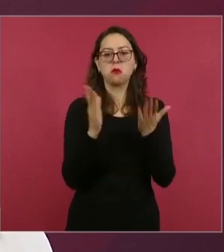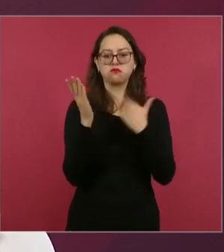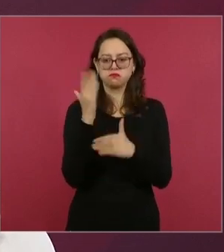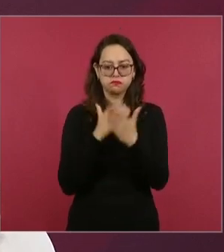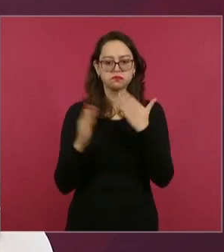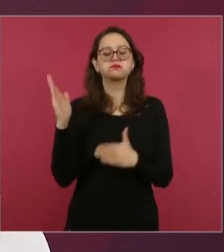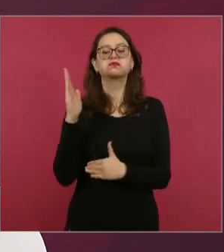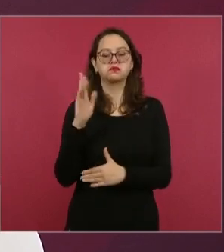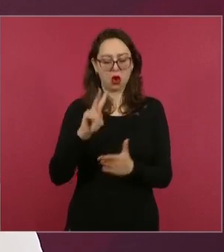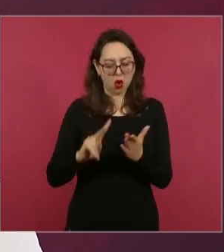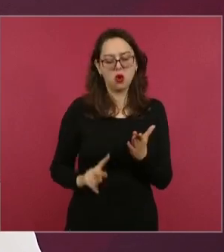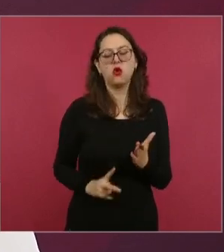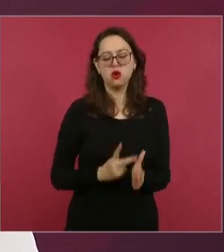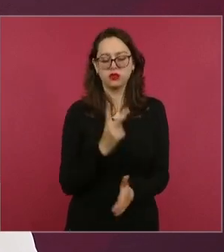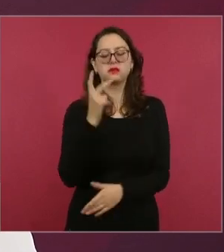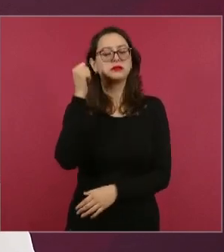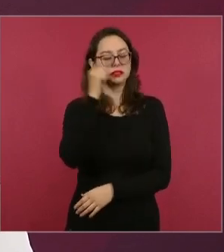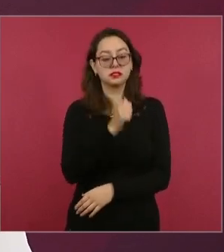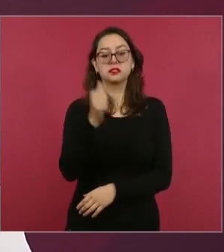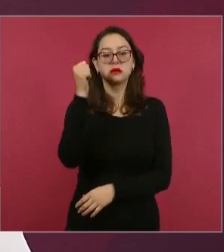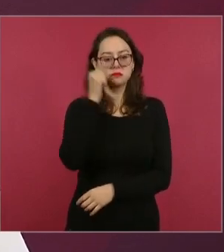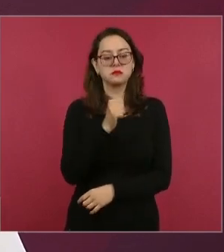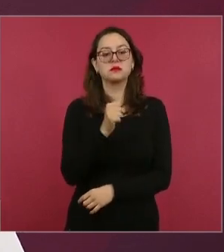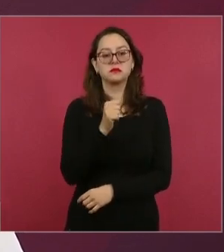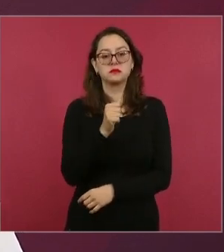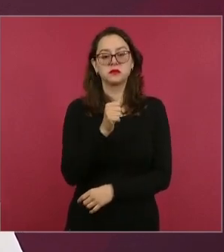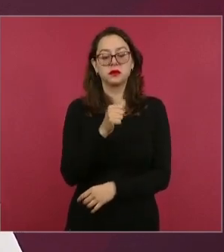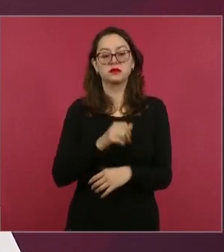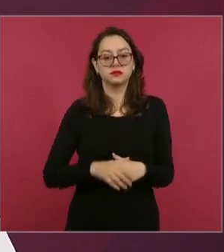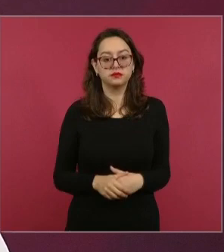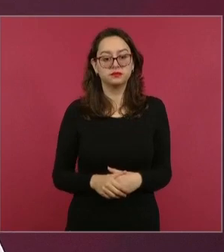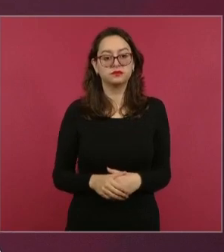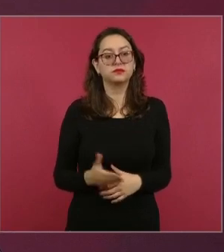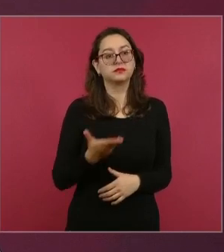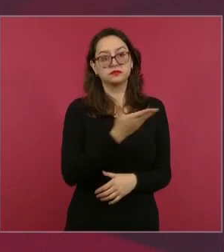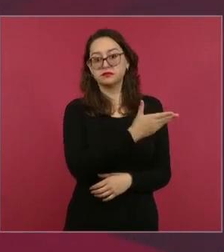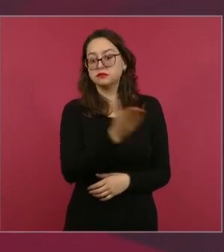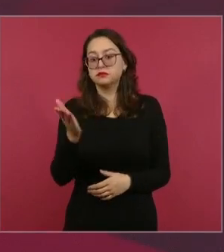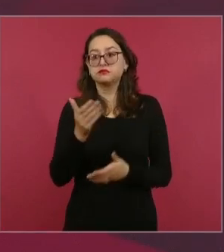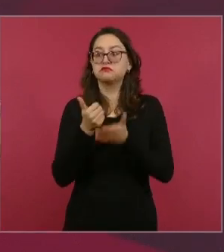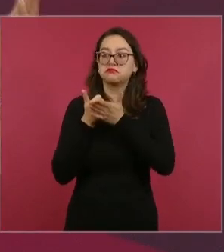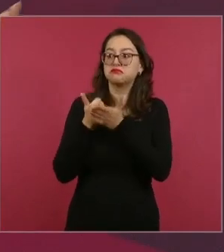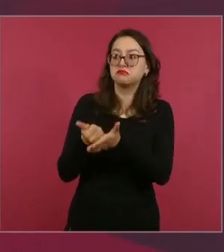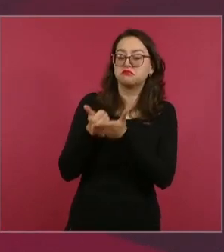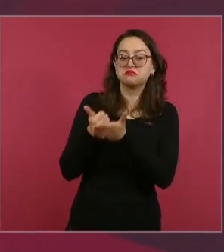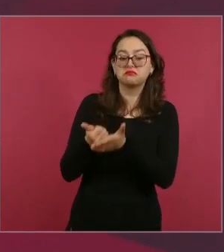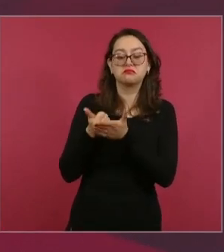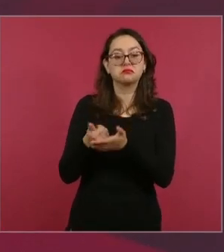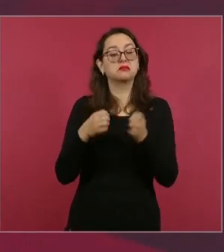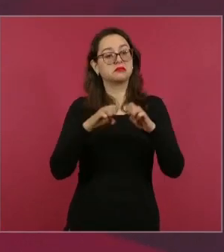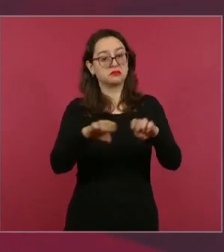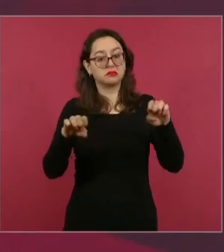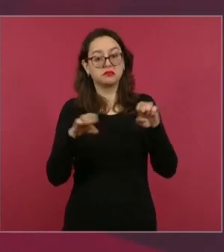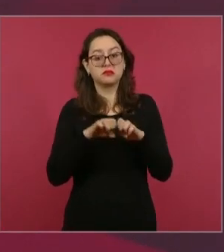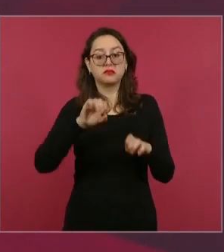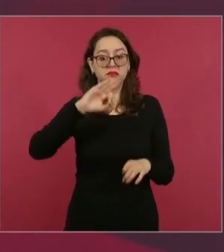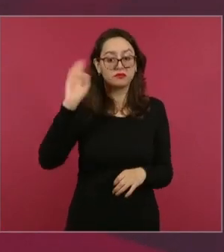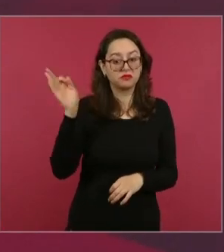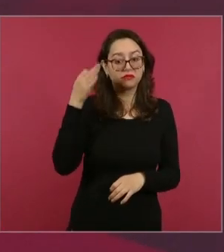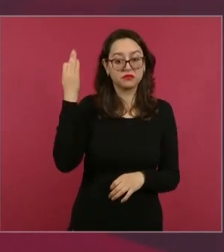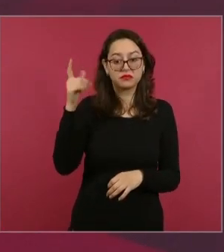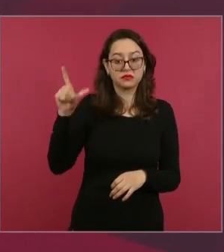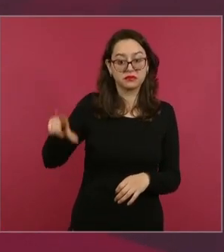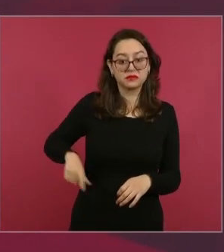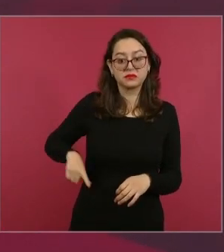cualquier adversidad no tengo duda de que con su ayuda y de todo el gabinete Federal